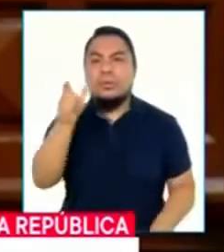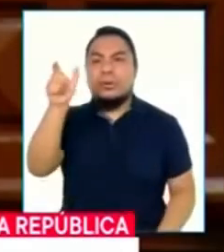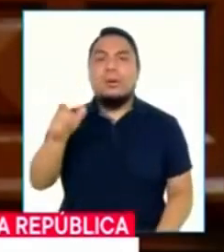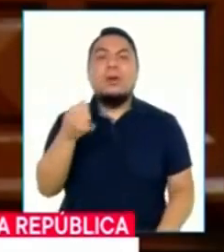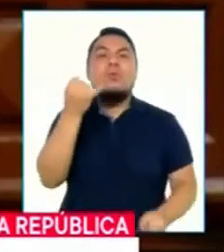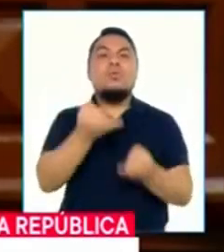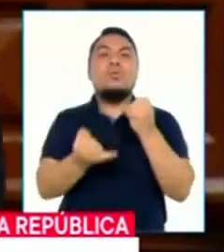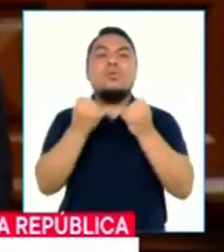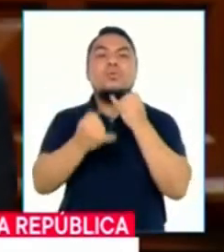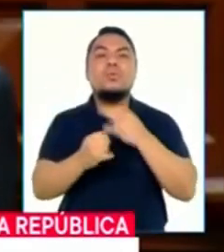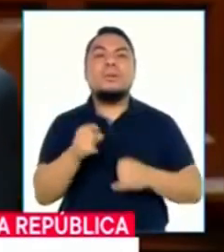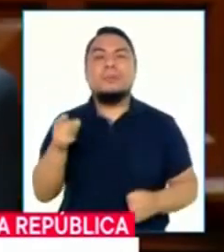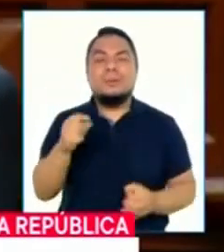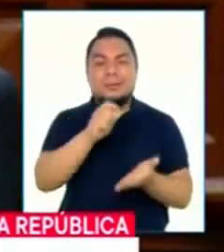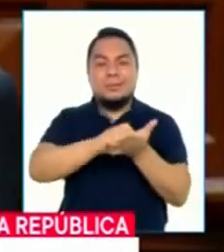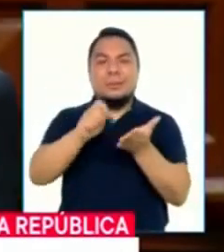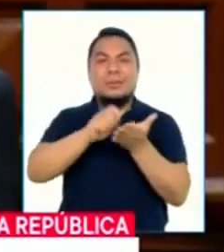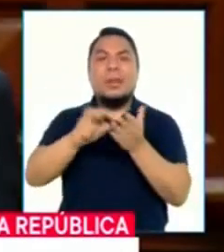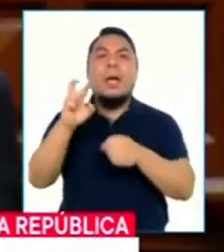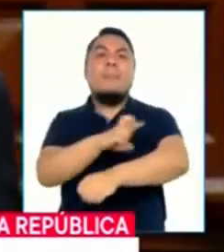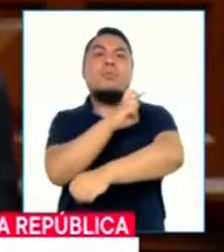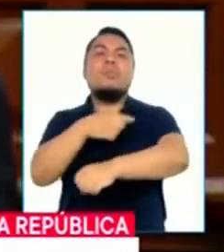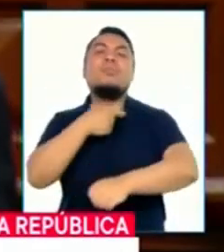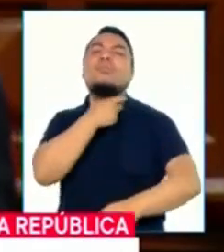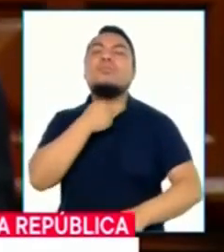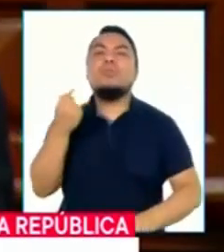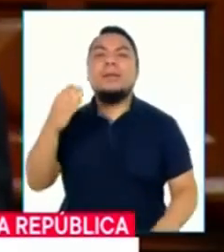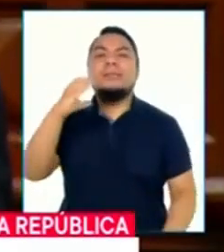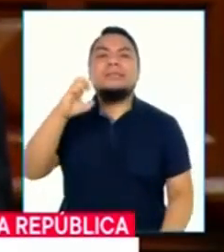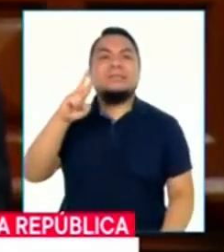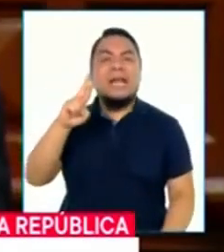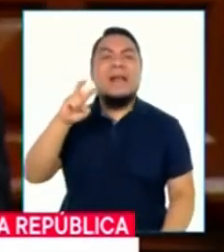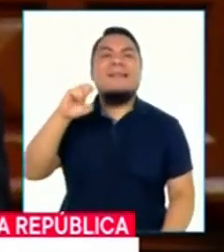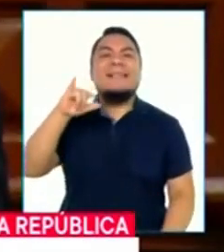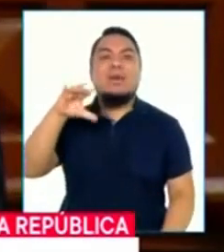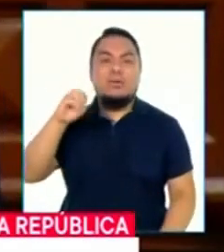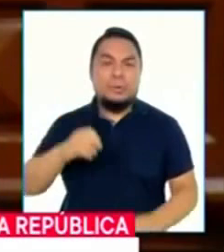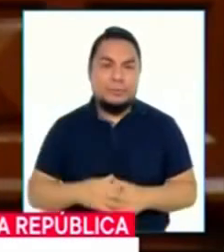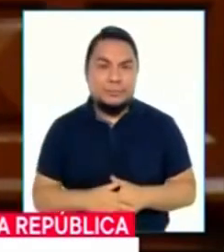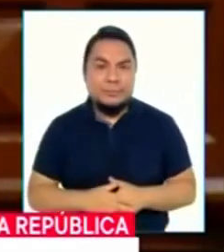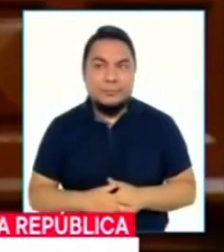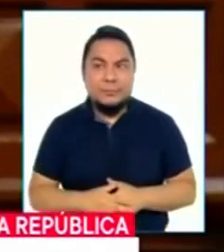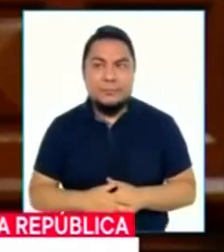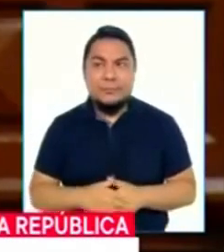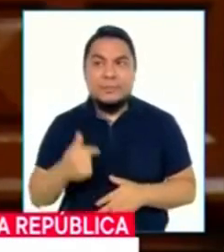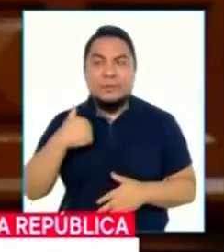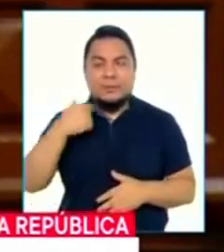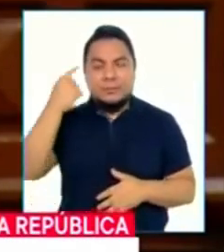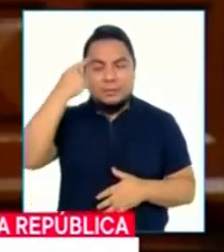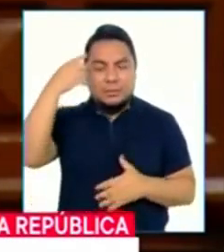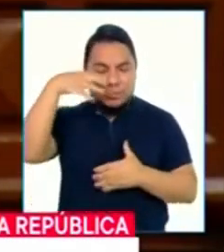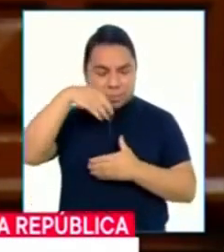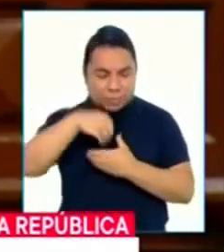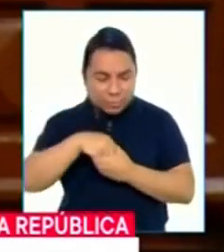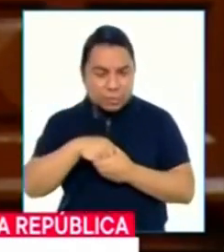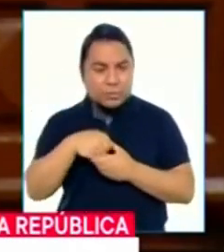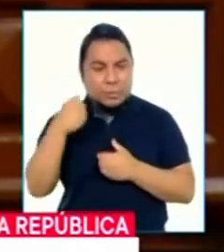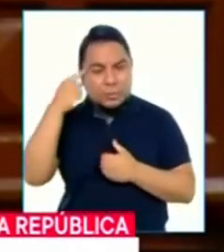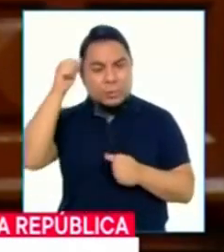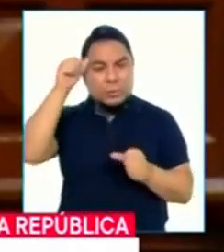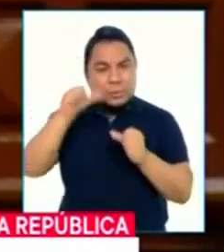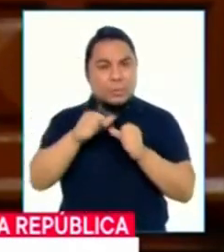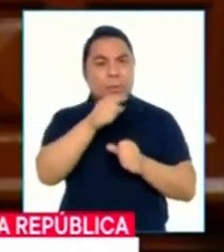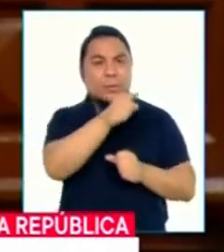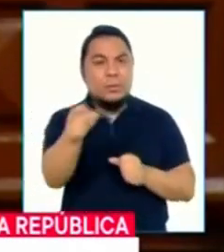las últimas líneas de mi poema favorito de César Vallejo, Considerando en frío.